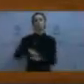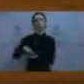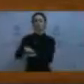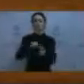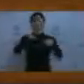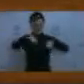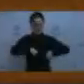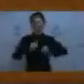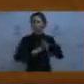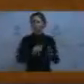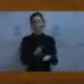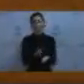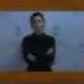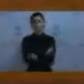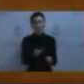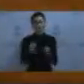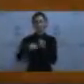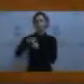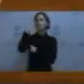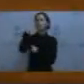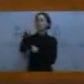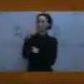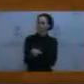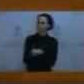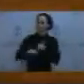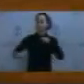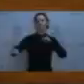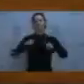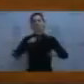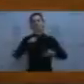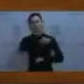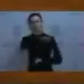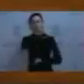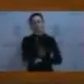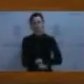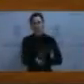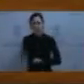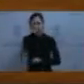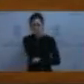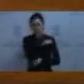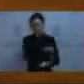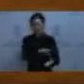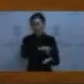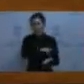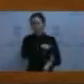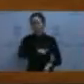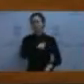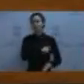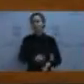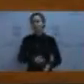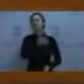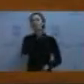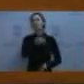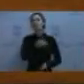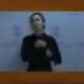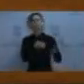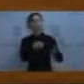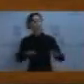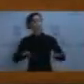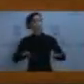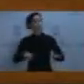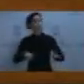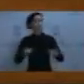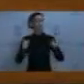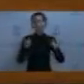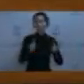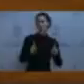hoy, pero sí lo hizo hace un año el director en la comparecencia en comisión, que empezó: eso no me corresponde, eso es de